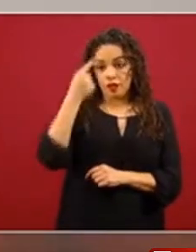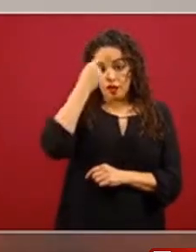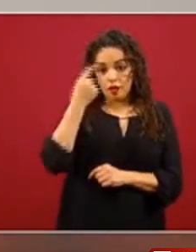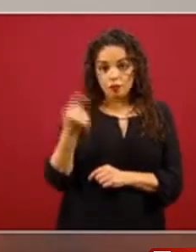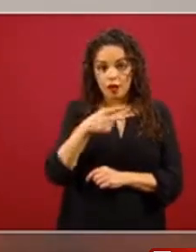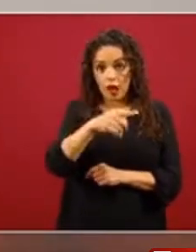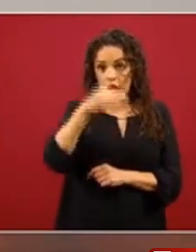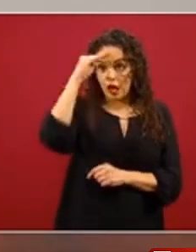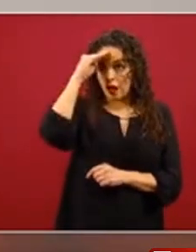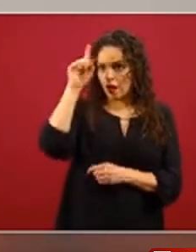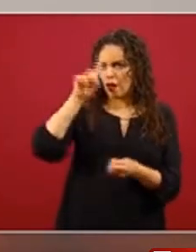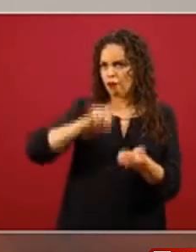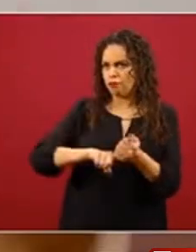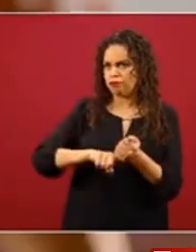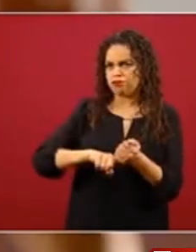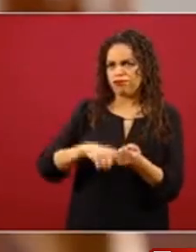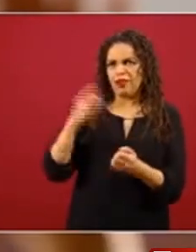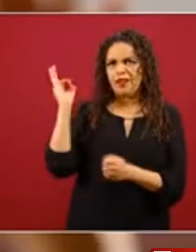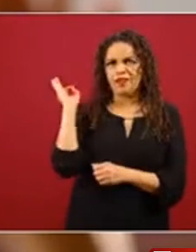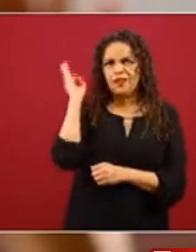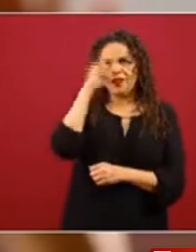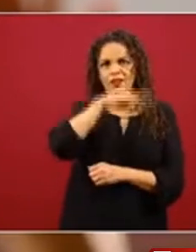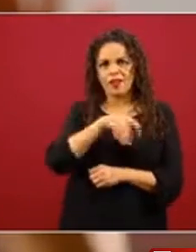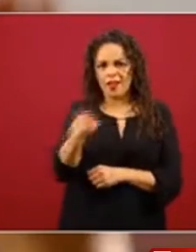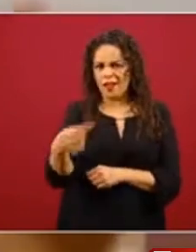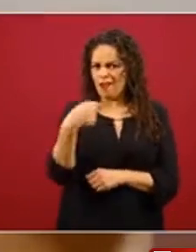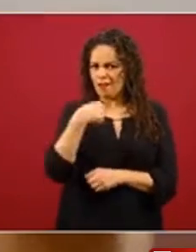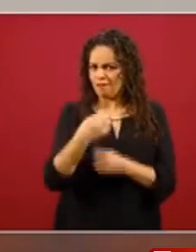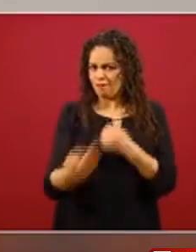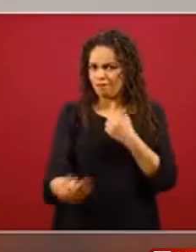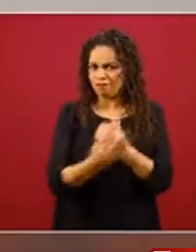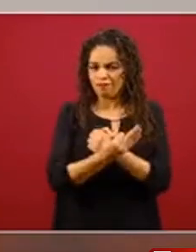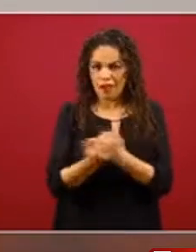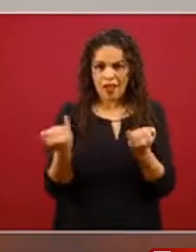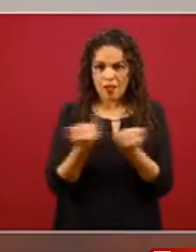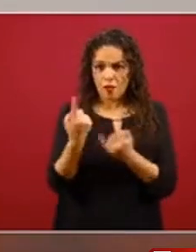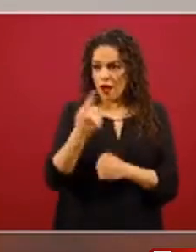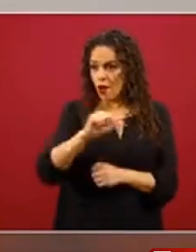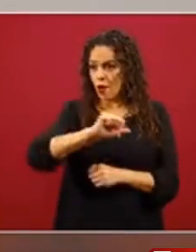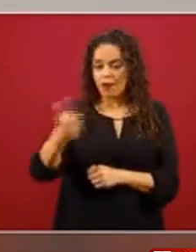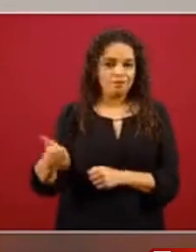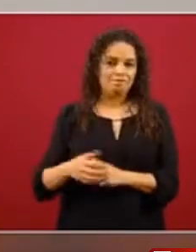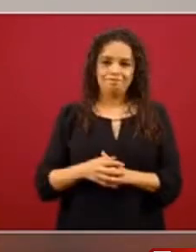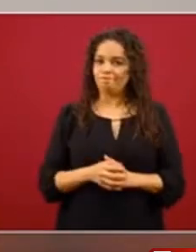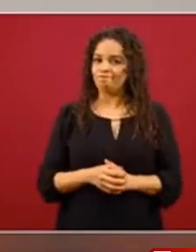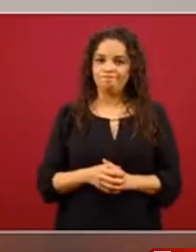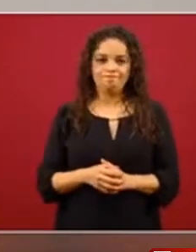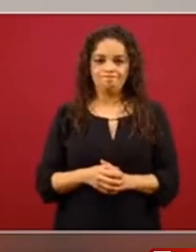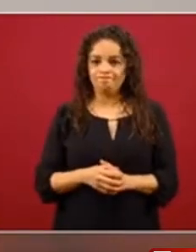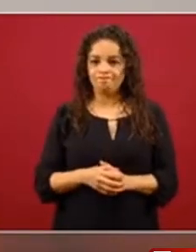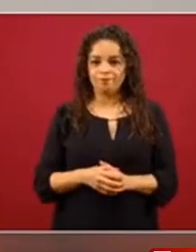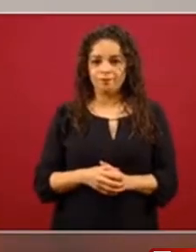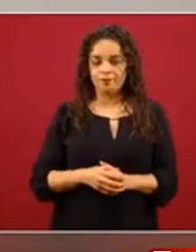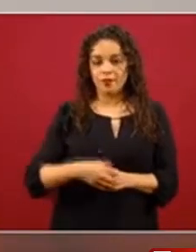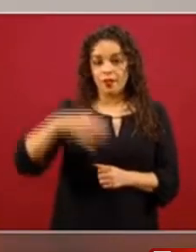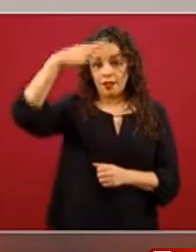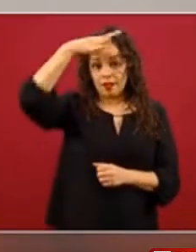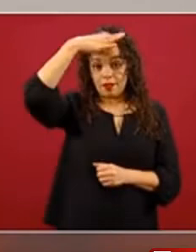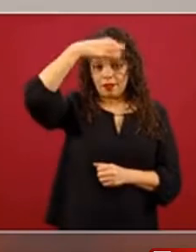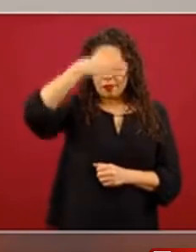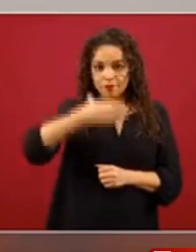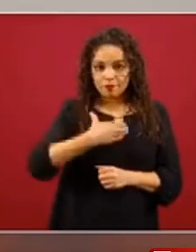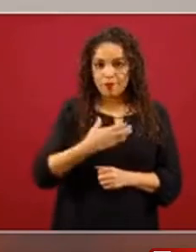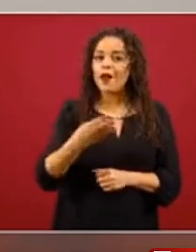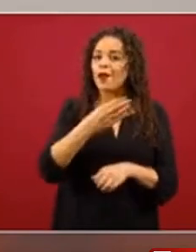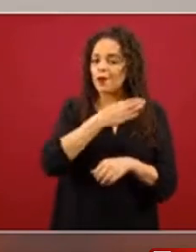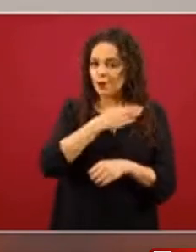idea falsa de que nos van a proteger igual que otras áreas. Y las caretas es también muy buena pregunta, porque es una